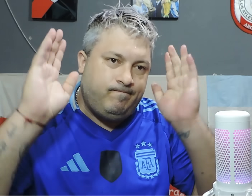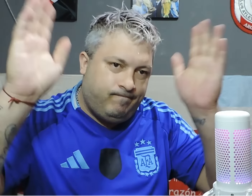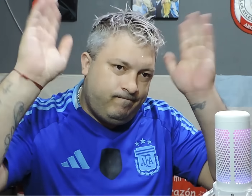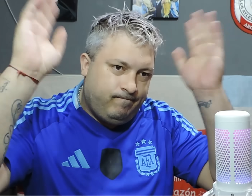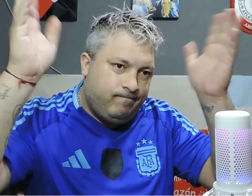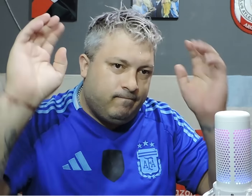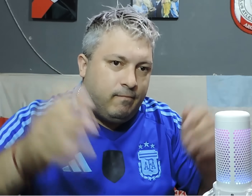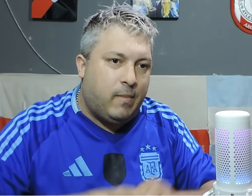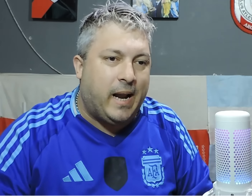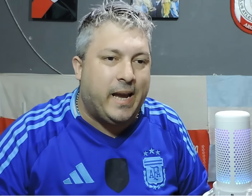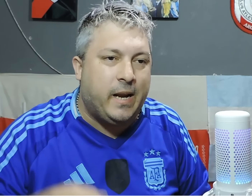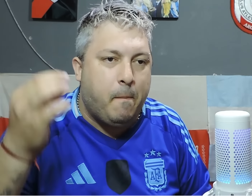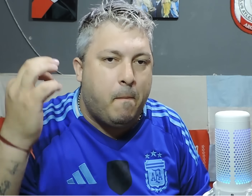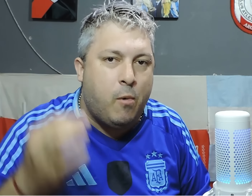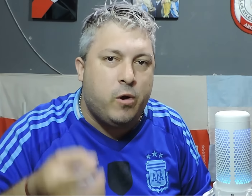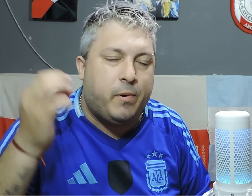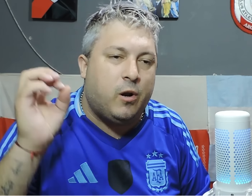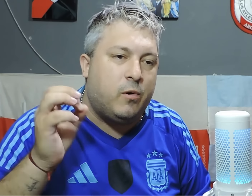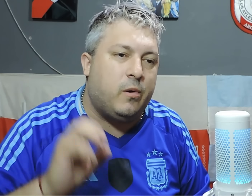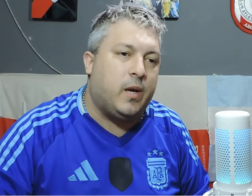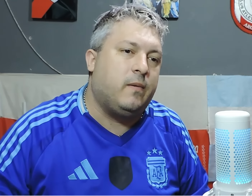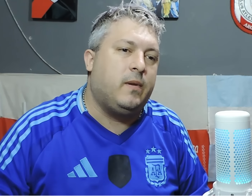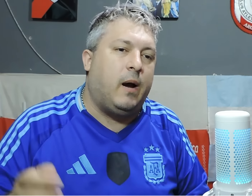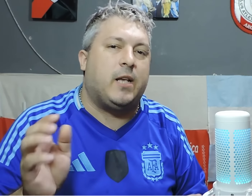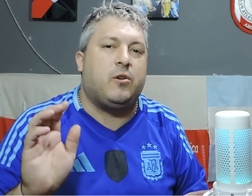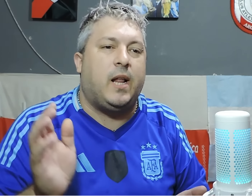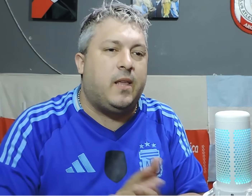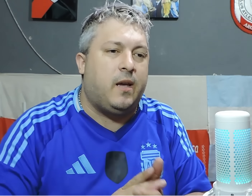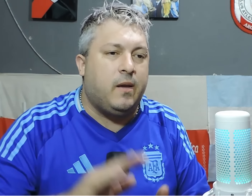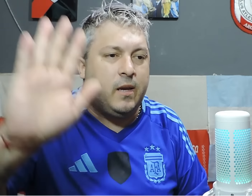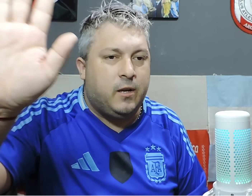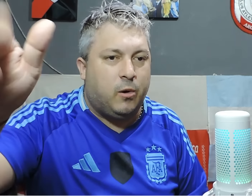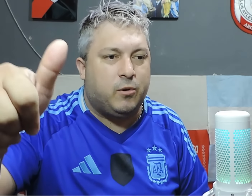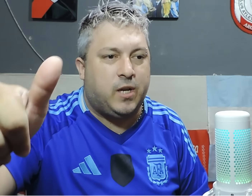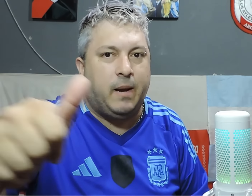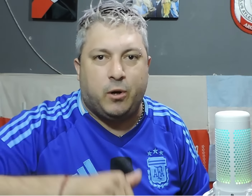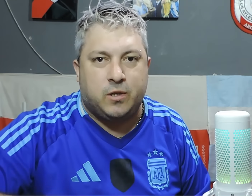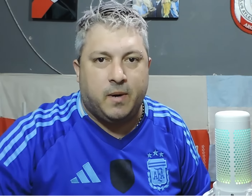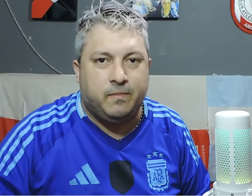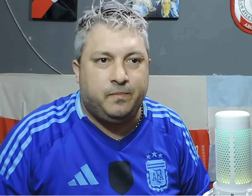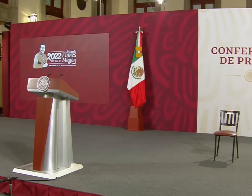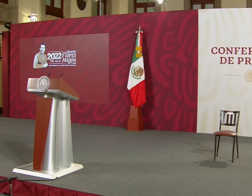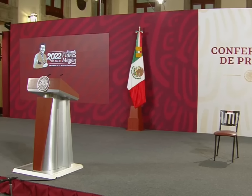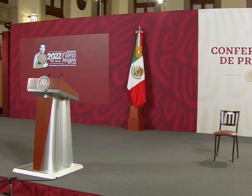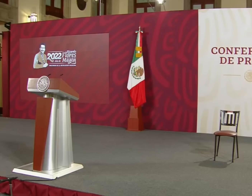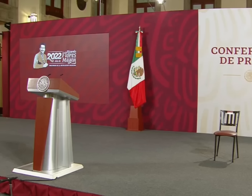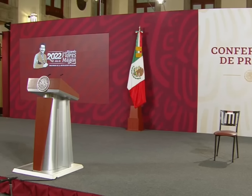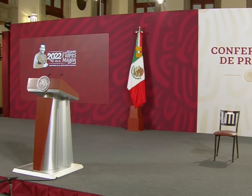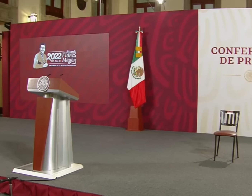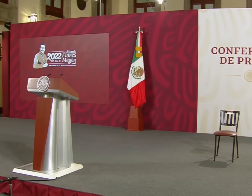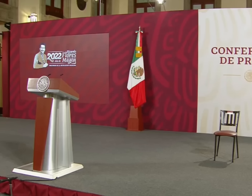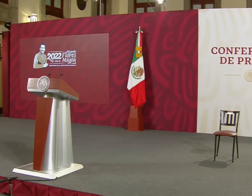que van a ir muy, pero muy bien. Abrazo grande. Nos vemos en la próxima.